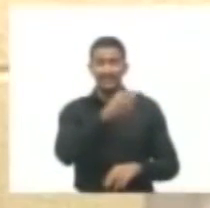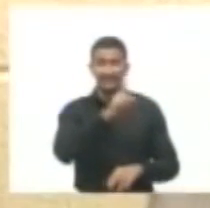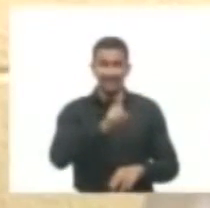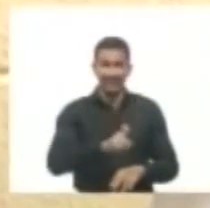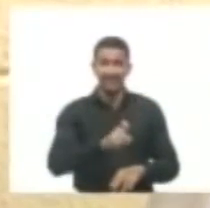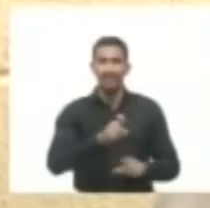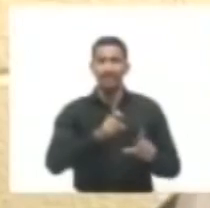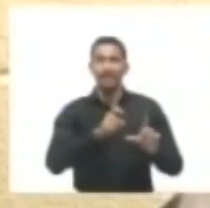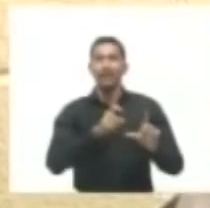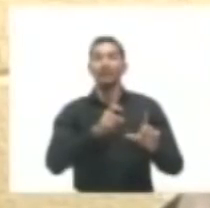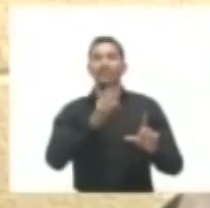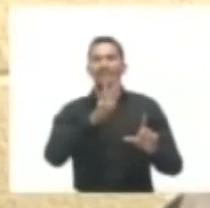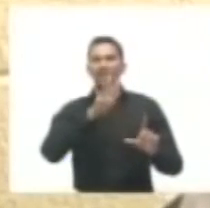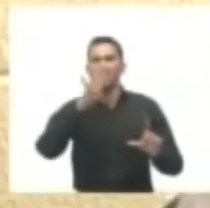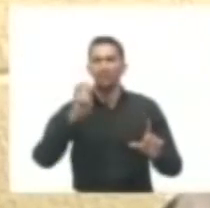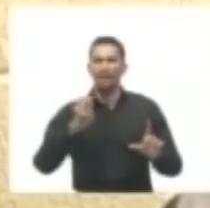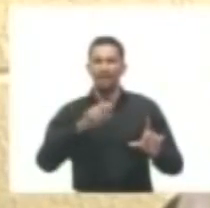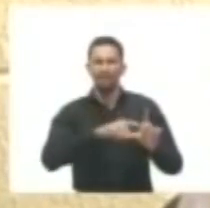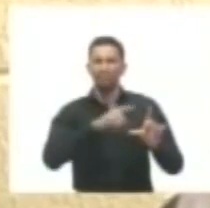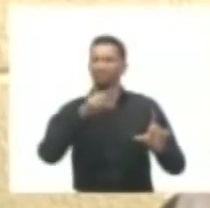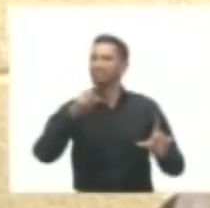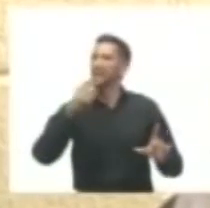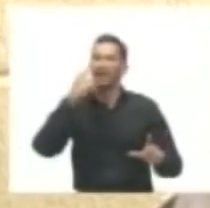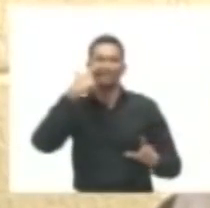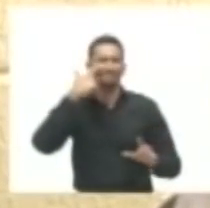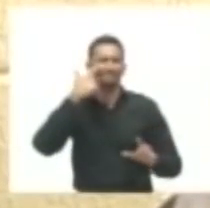31%. La lectura general que se puede hacer de